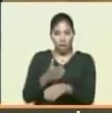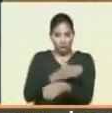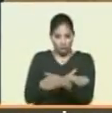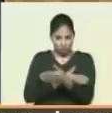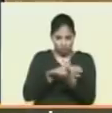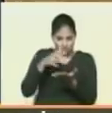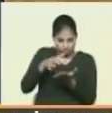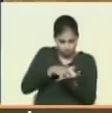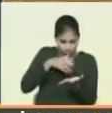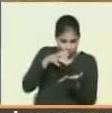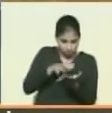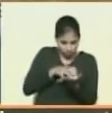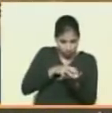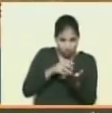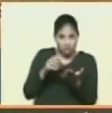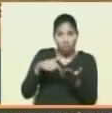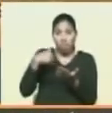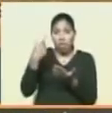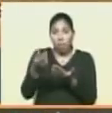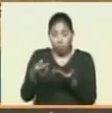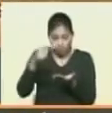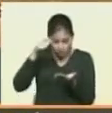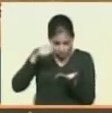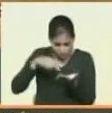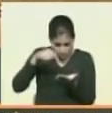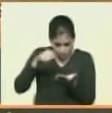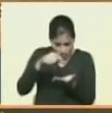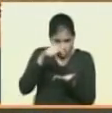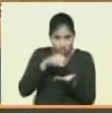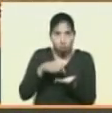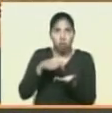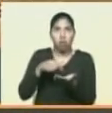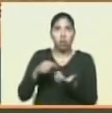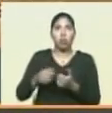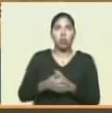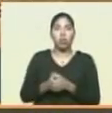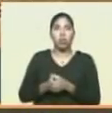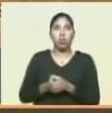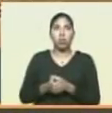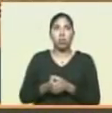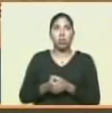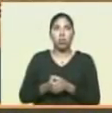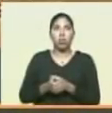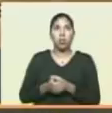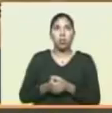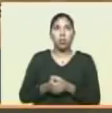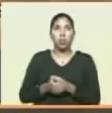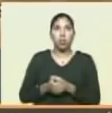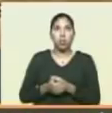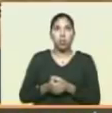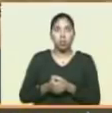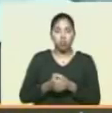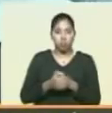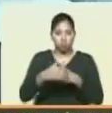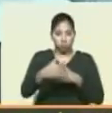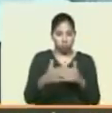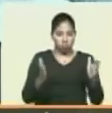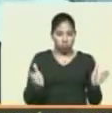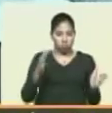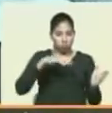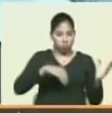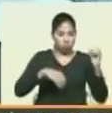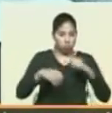siembra. Cuando se cosecha y se traslada y se acopia. Cuando del acopio se traslada y se transforma. Cuando